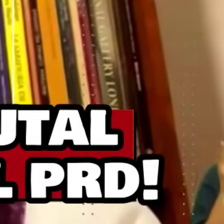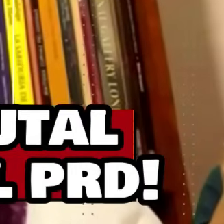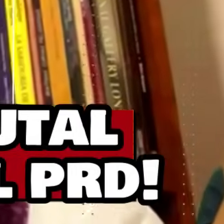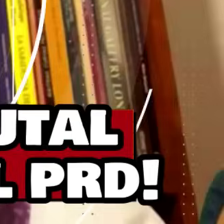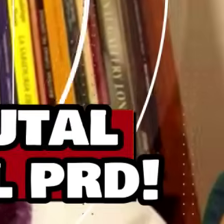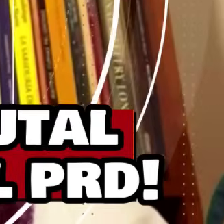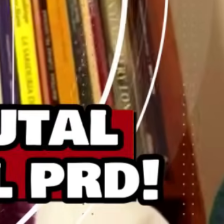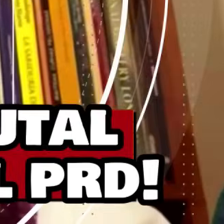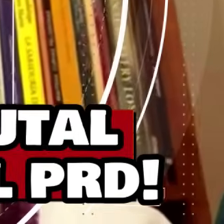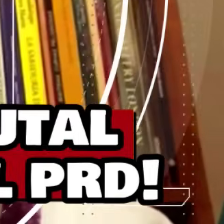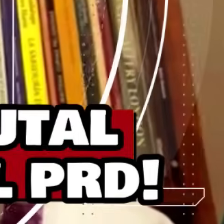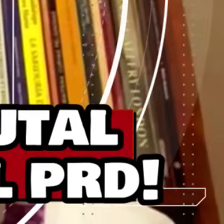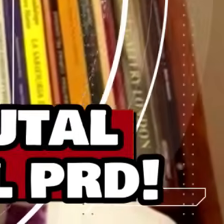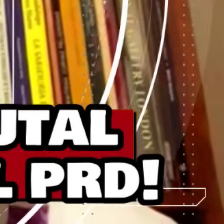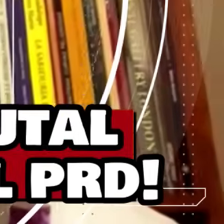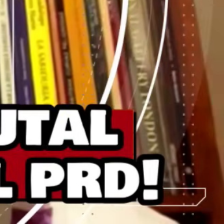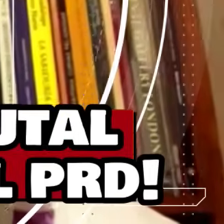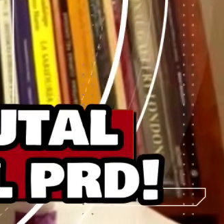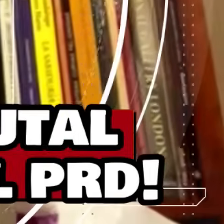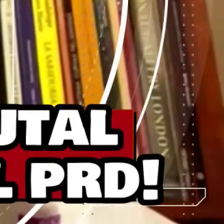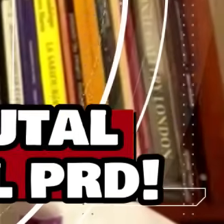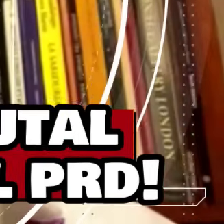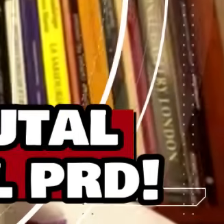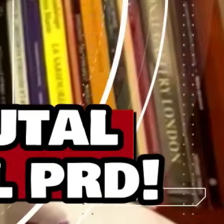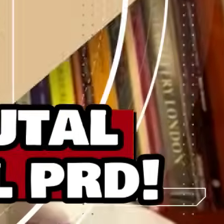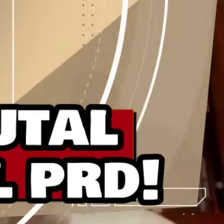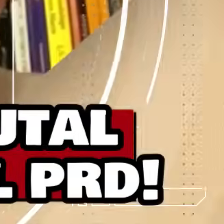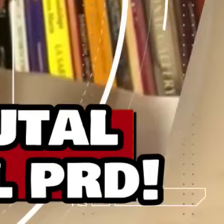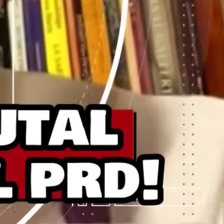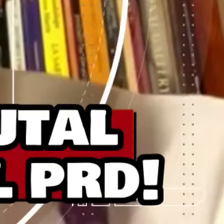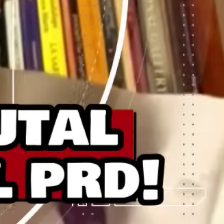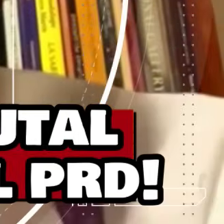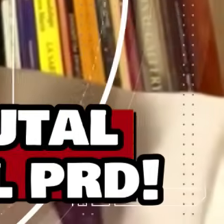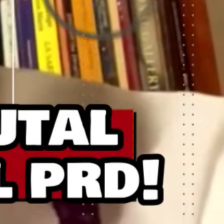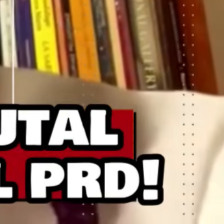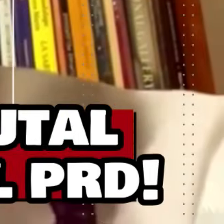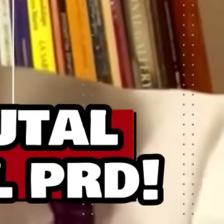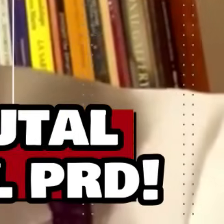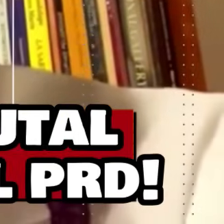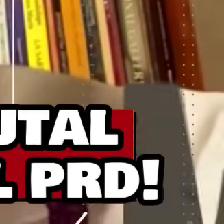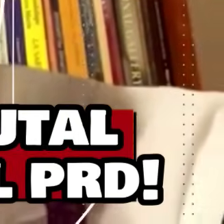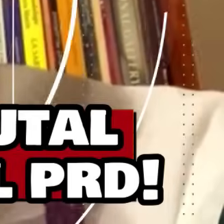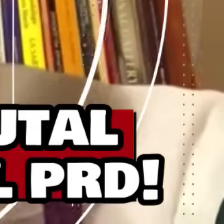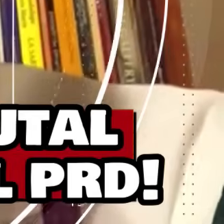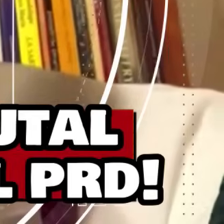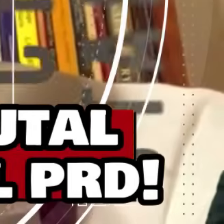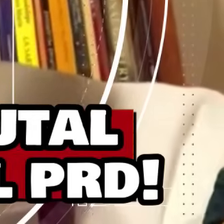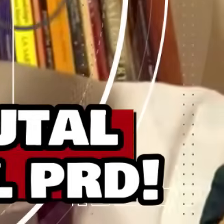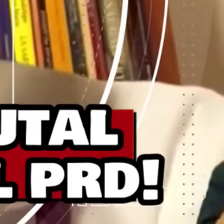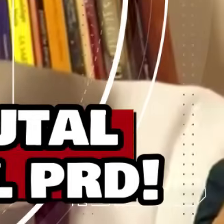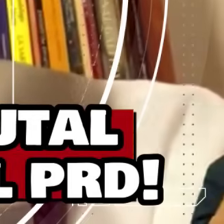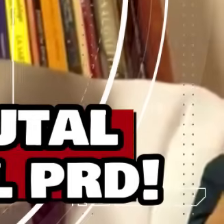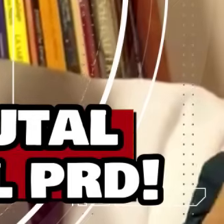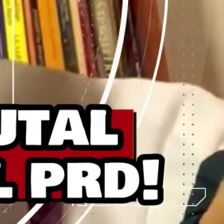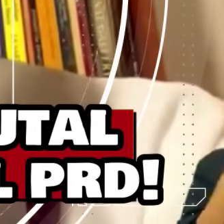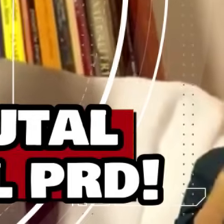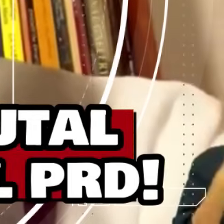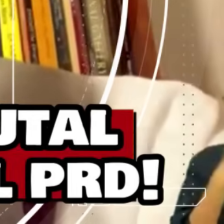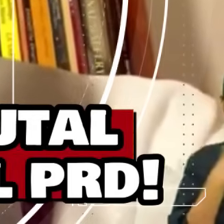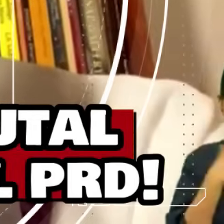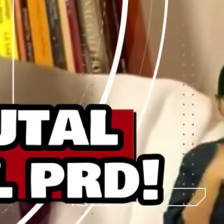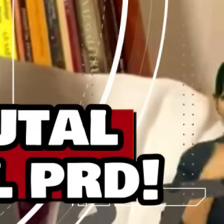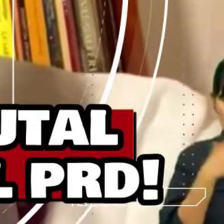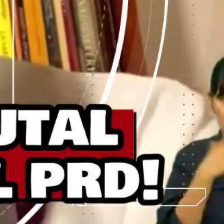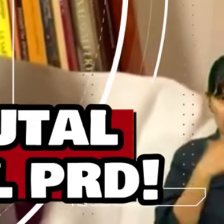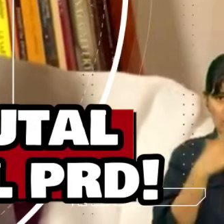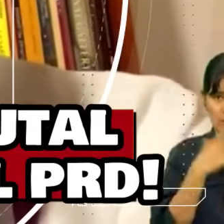consejeros del instituto votaron a favor del proyecto en el que se señalaba que no es su atribución ordenar un recuento de esa naturaleza. Veamos enseguida